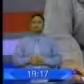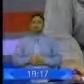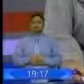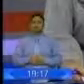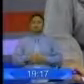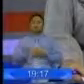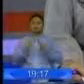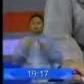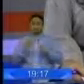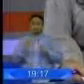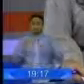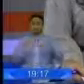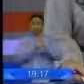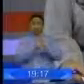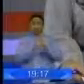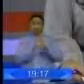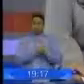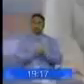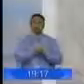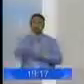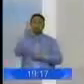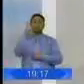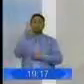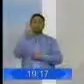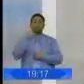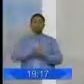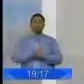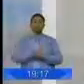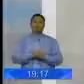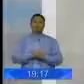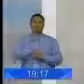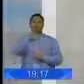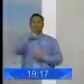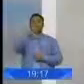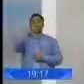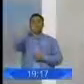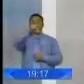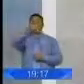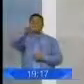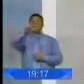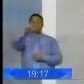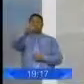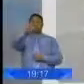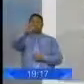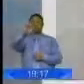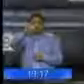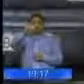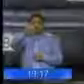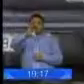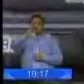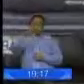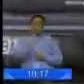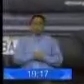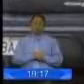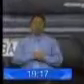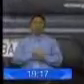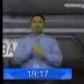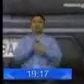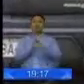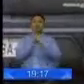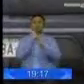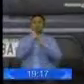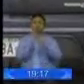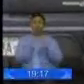Tras la denuncia realizada por el activista político Fernando Villavicencio a través de su cuenta de Twitter, en la cual señala que los